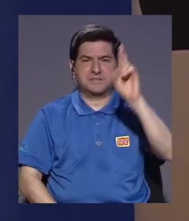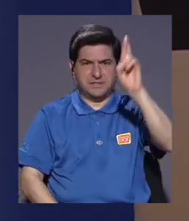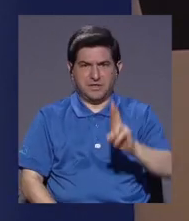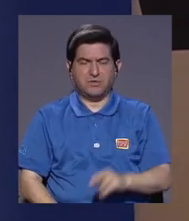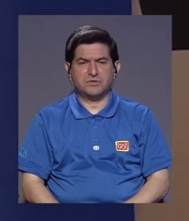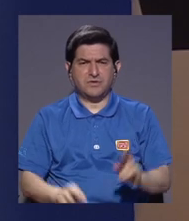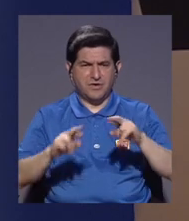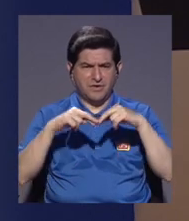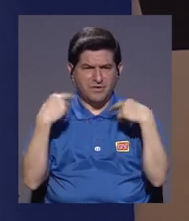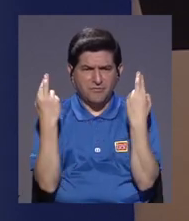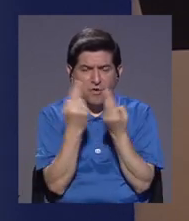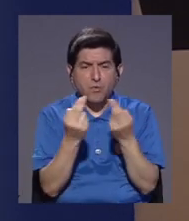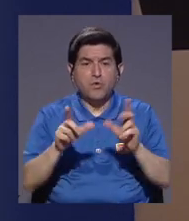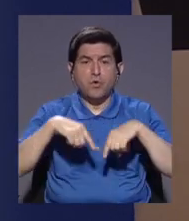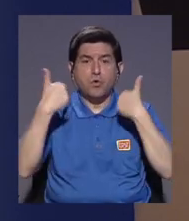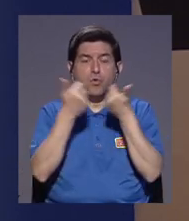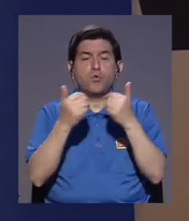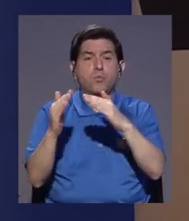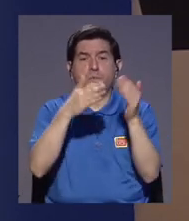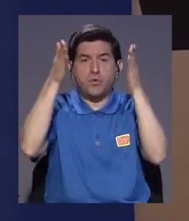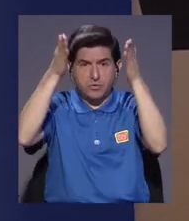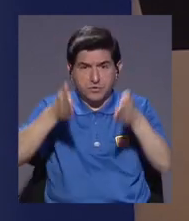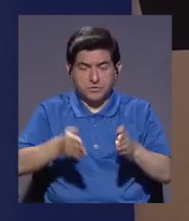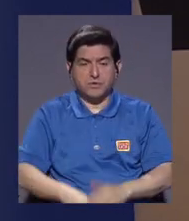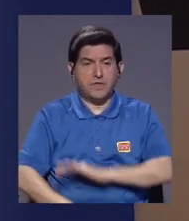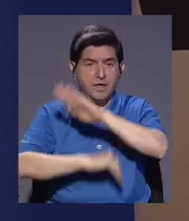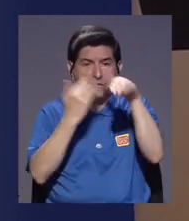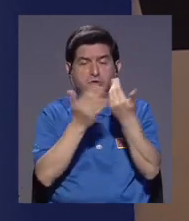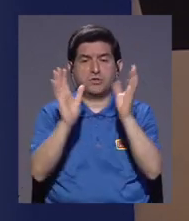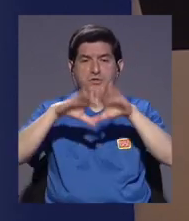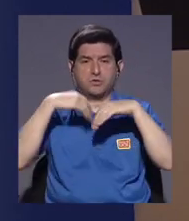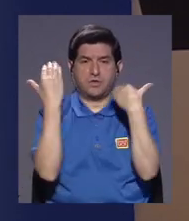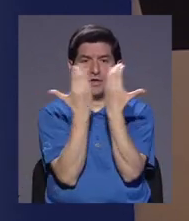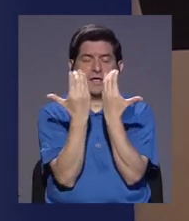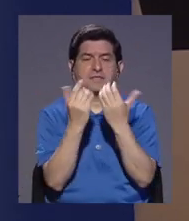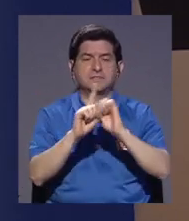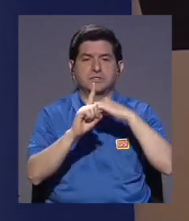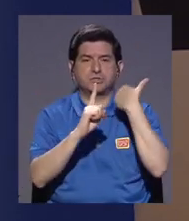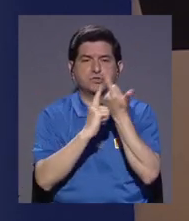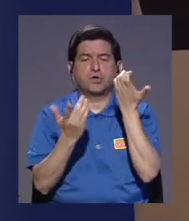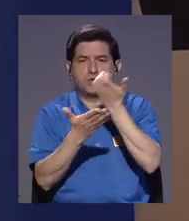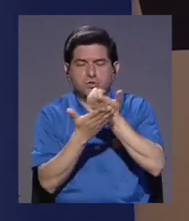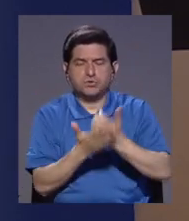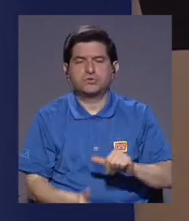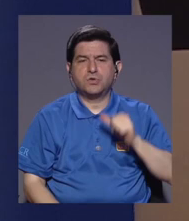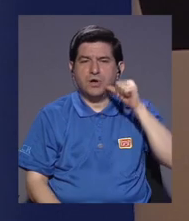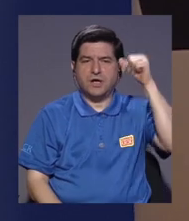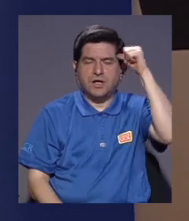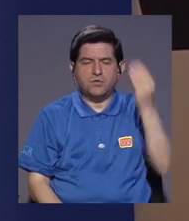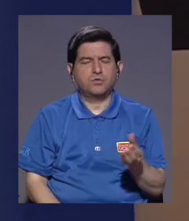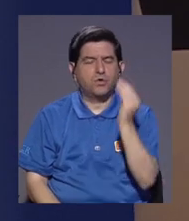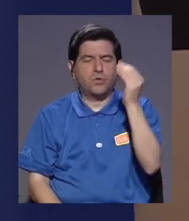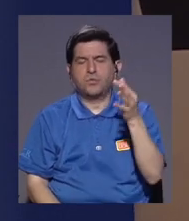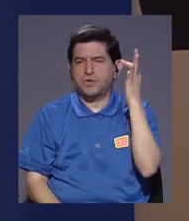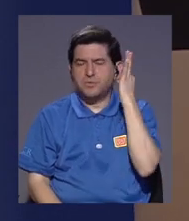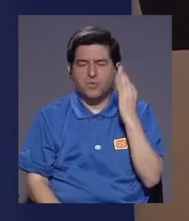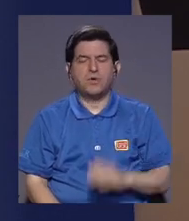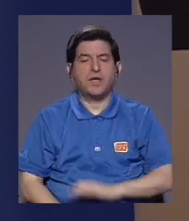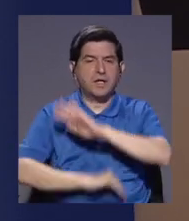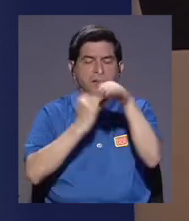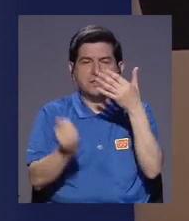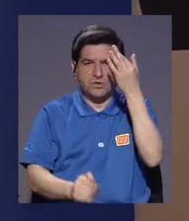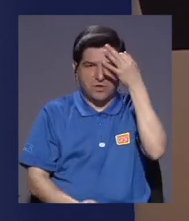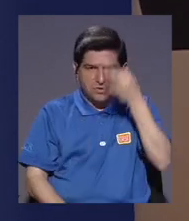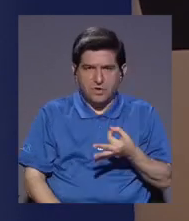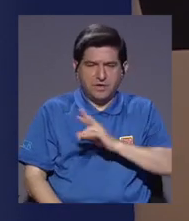en la historia de costa rica se ha venido tan número grupo de ciudadanos en todas las clases socio-económicas adultos jóvenes hombres y mujeres de